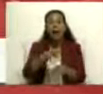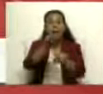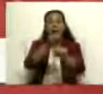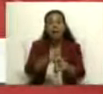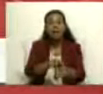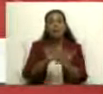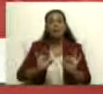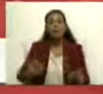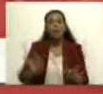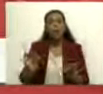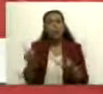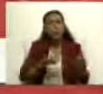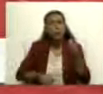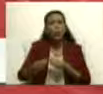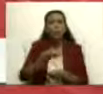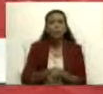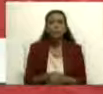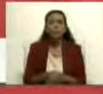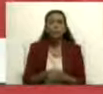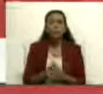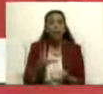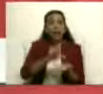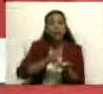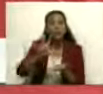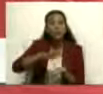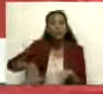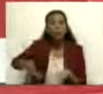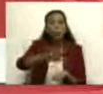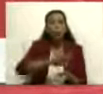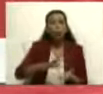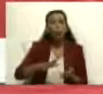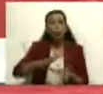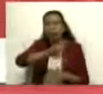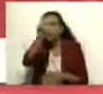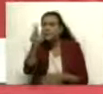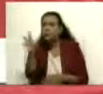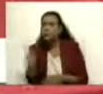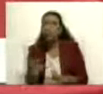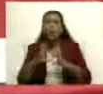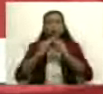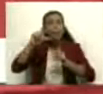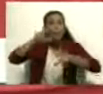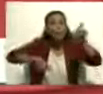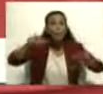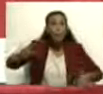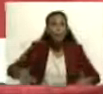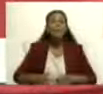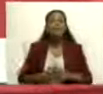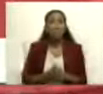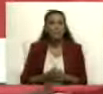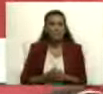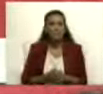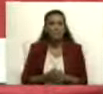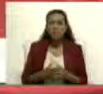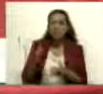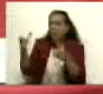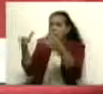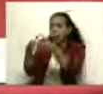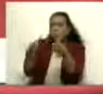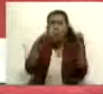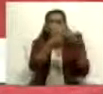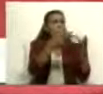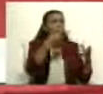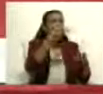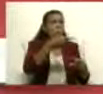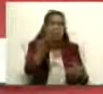Urdaneta, el Esequibo es de Venezuela, el Esequibo es de todos los venezolanos, sin distingo de raza,